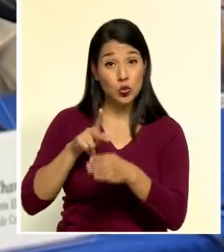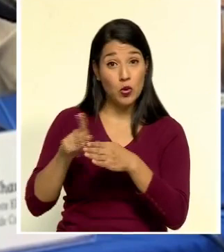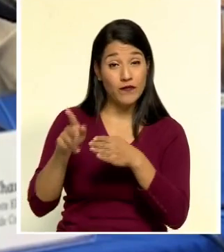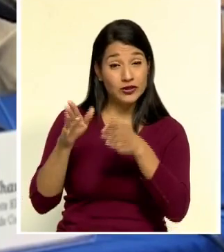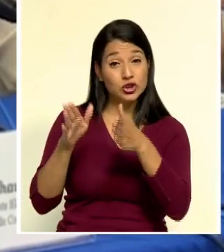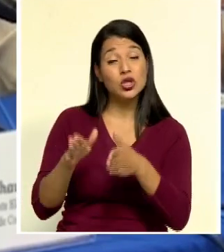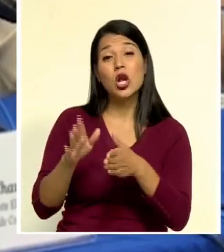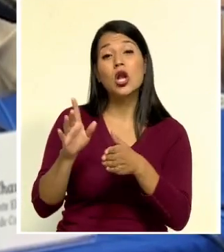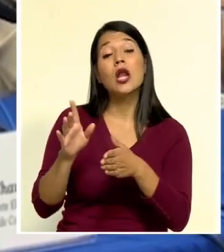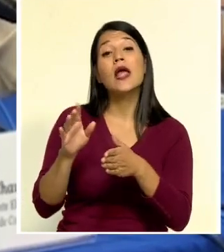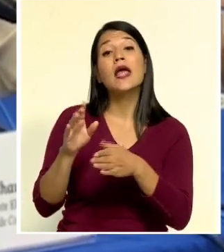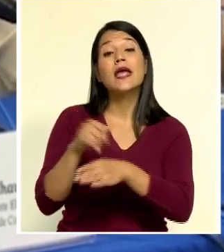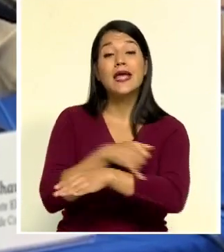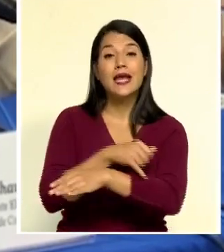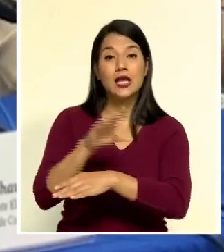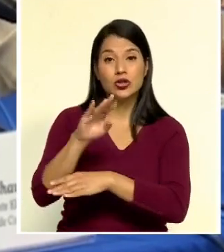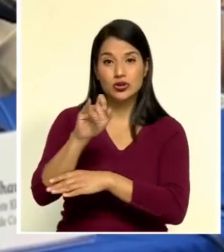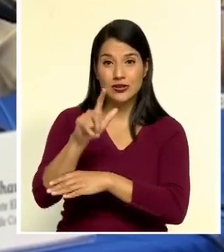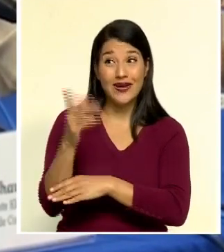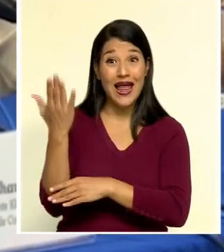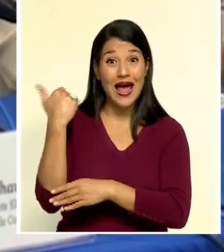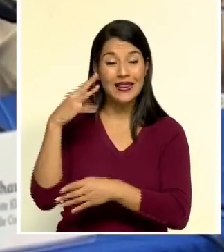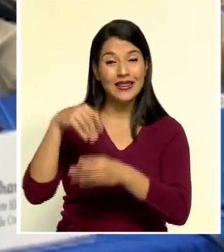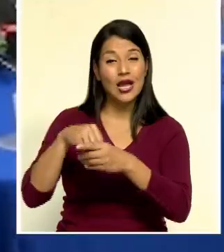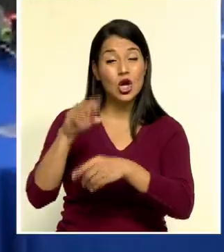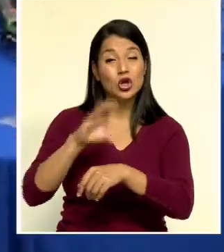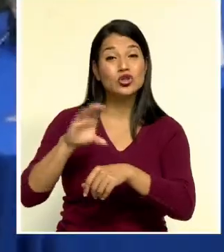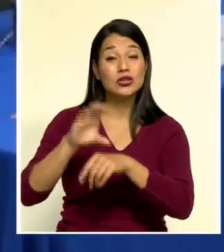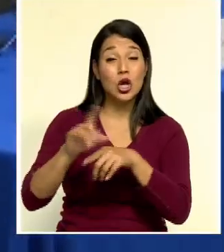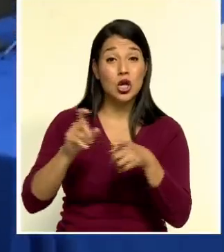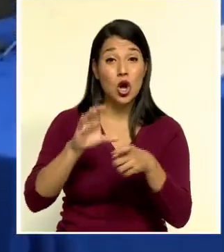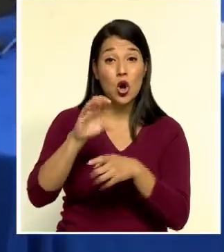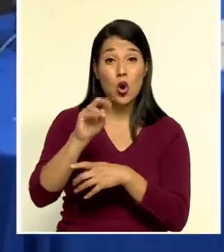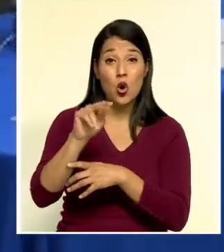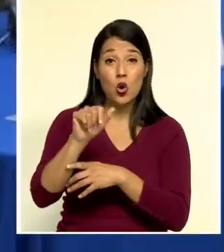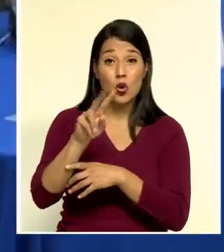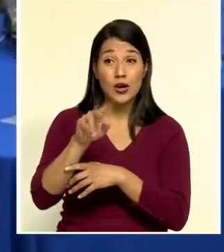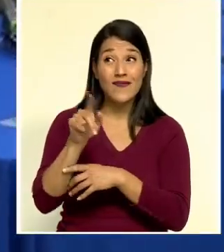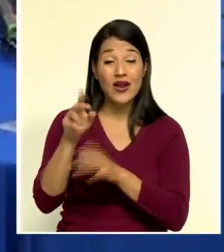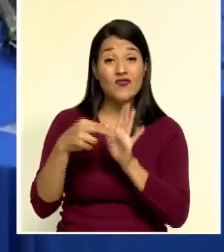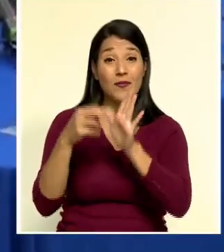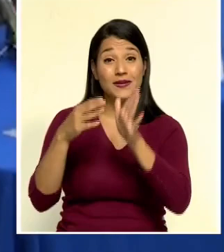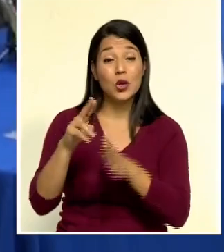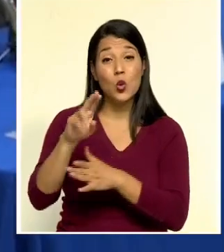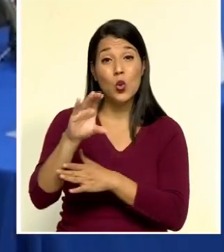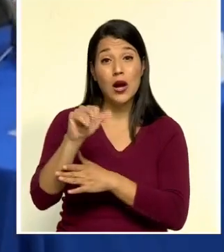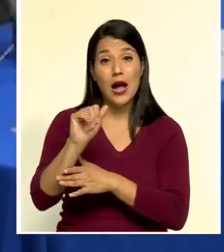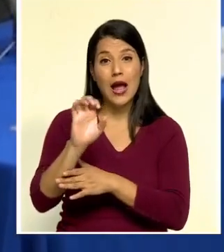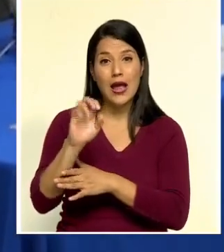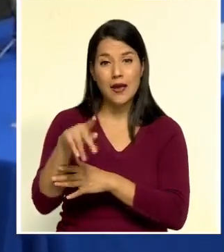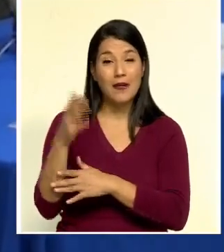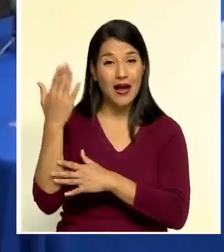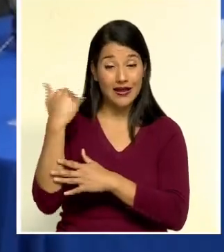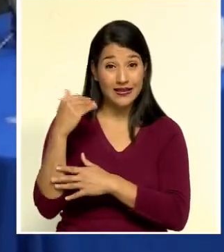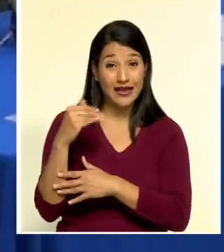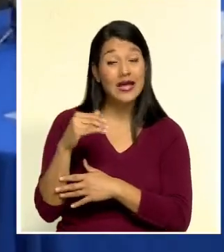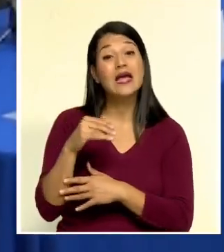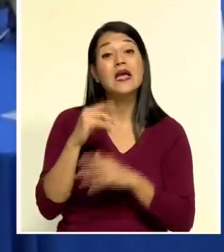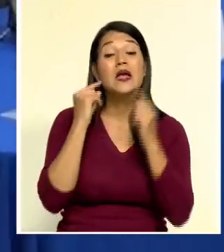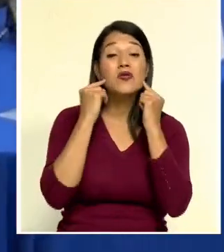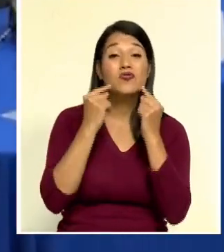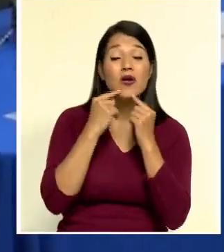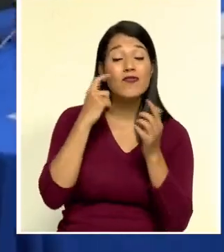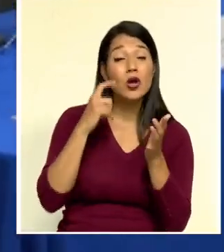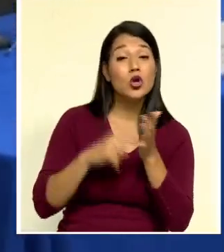civil. Formó parte del Consejo Administrativo del CONAVI como representante de la UCAEP años atrás. Chávez reconoció que uno de